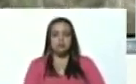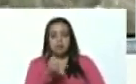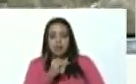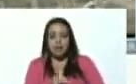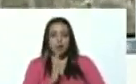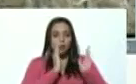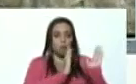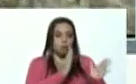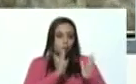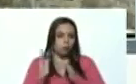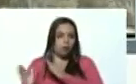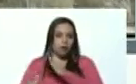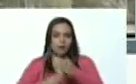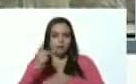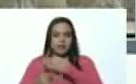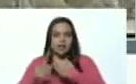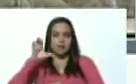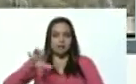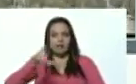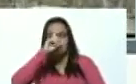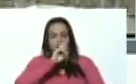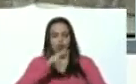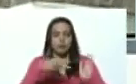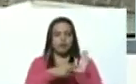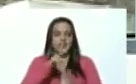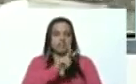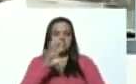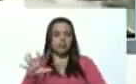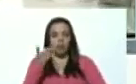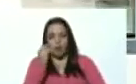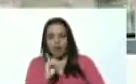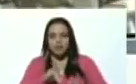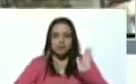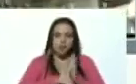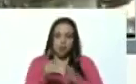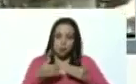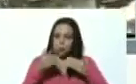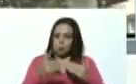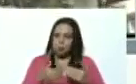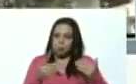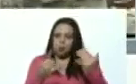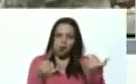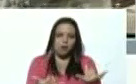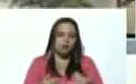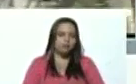el plan de la patria 2025, en pleno desarrollo. Fíjense ustedes,